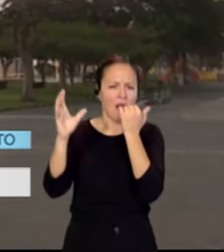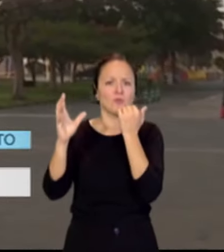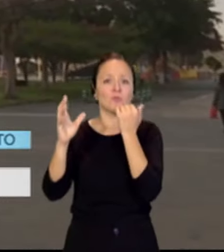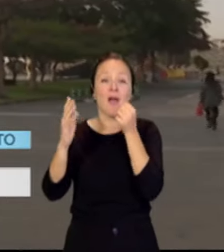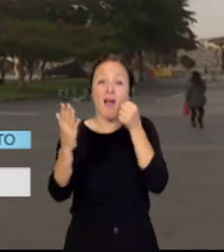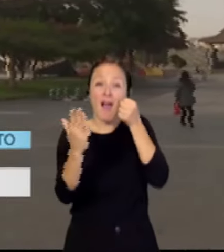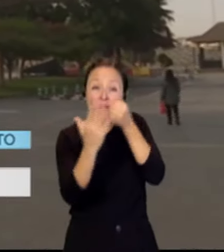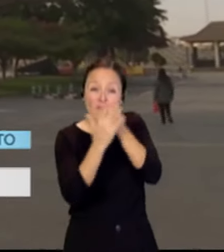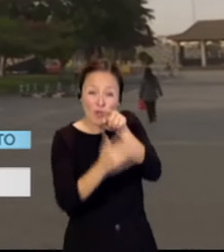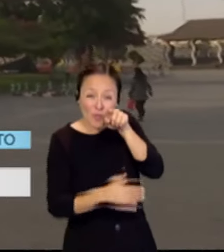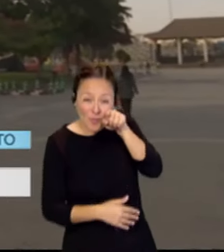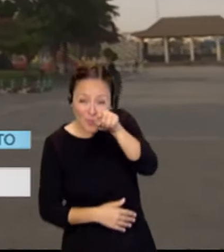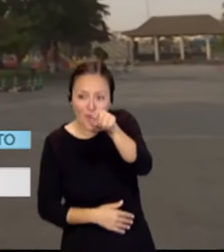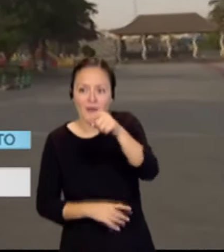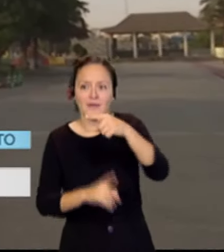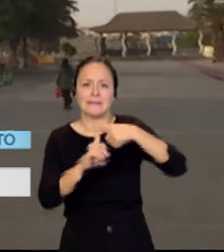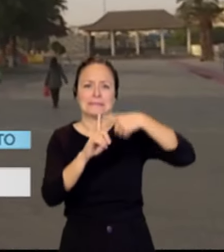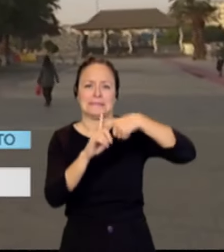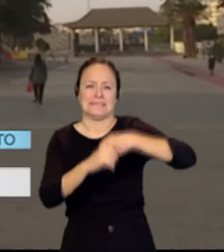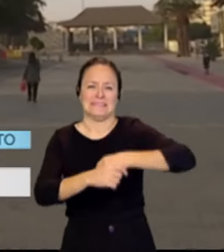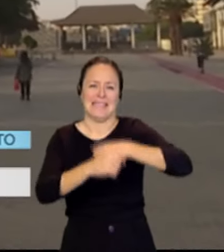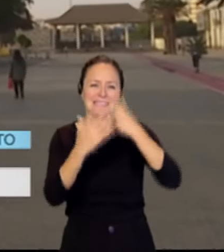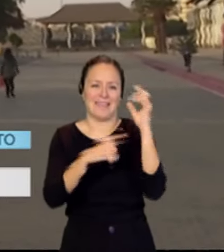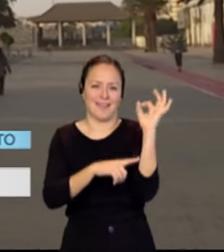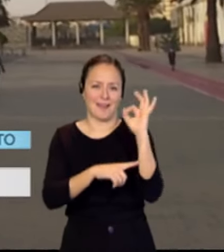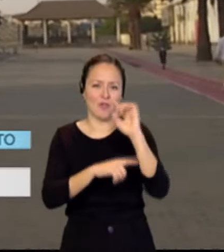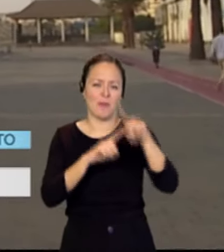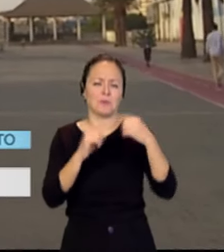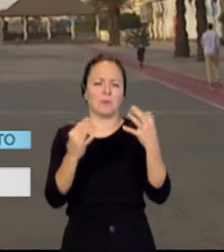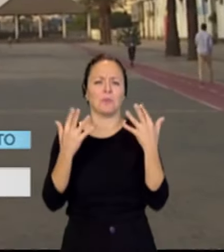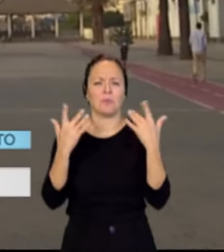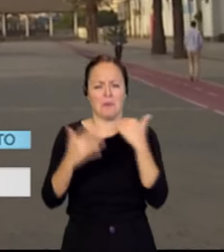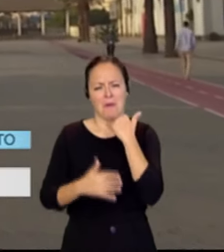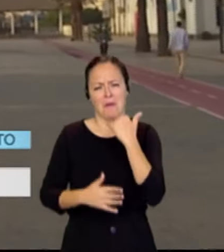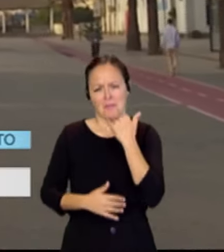fondo 17 gr de temperatura y una ligera